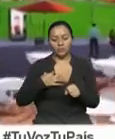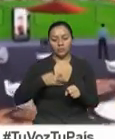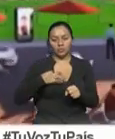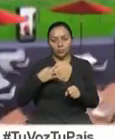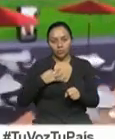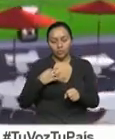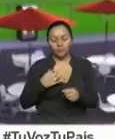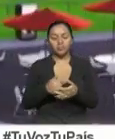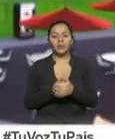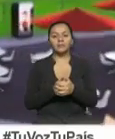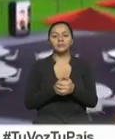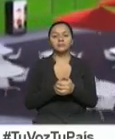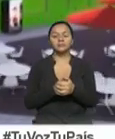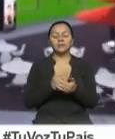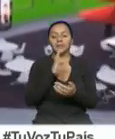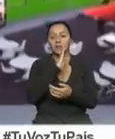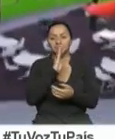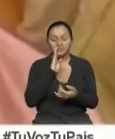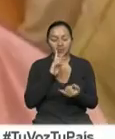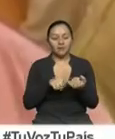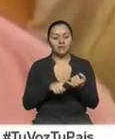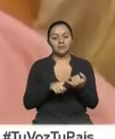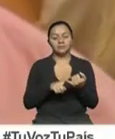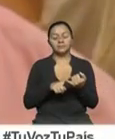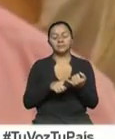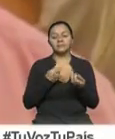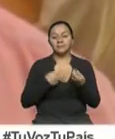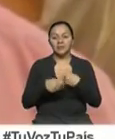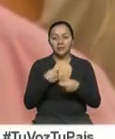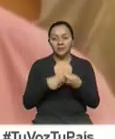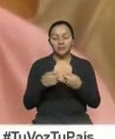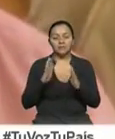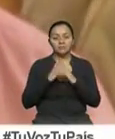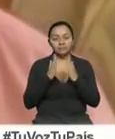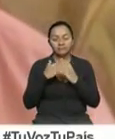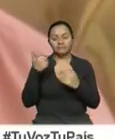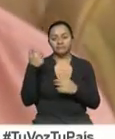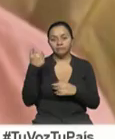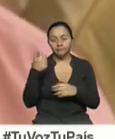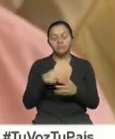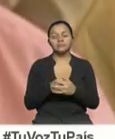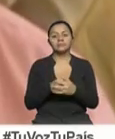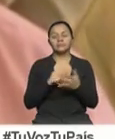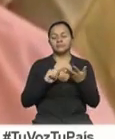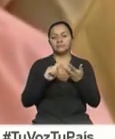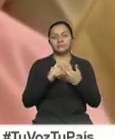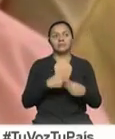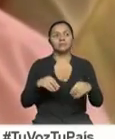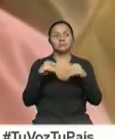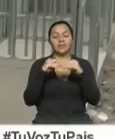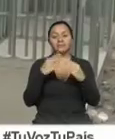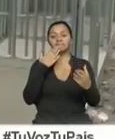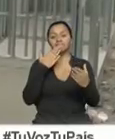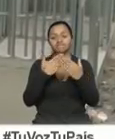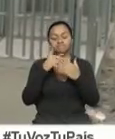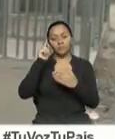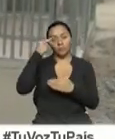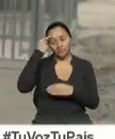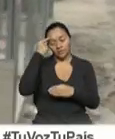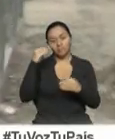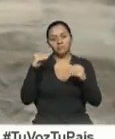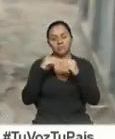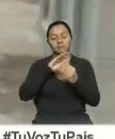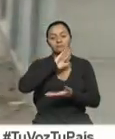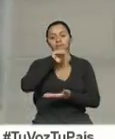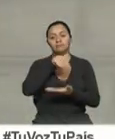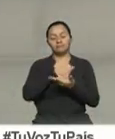bazar, patio de comidas y zona bancaria. Sí, por eso le estamos agradeciendo al gobierno central por este gran apoyo